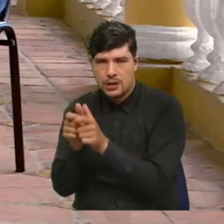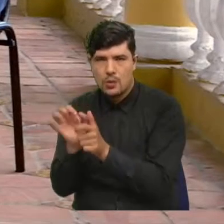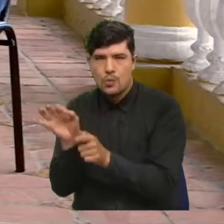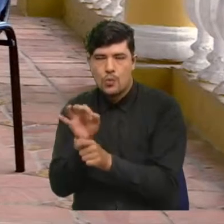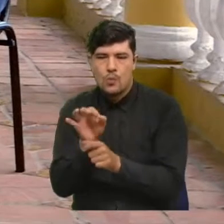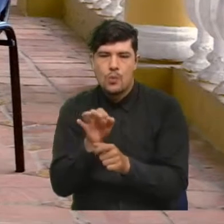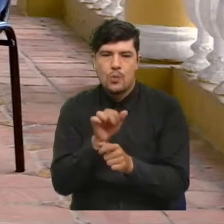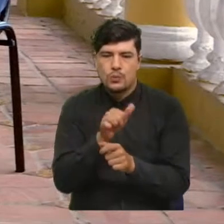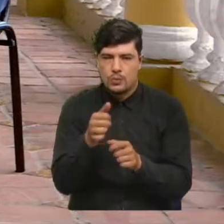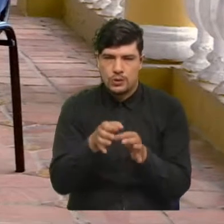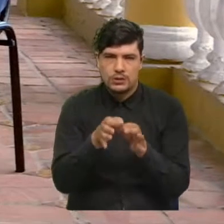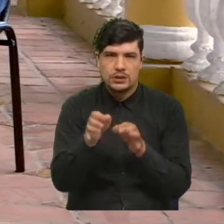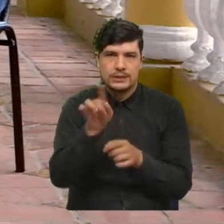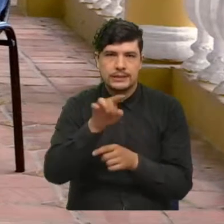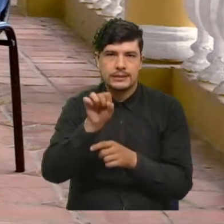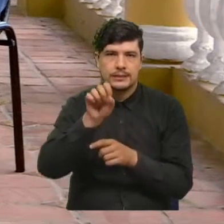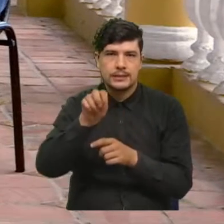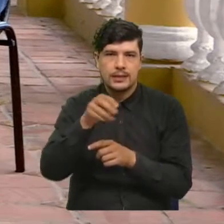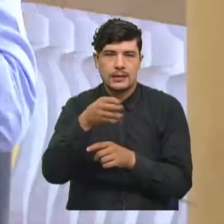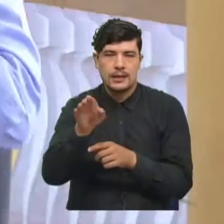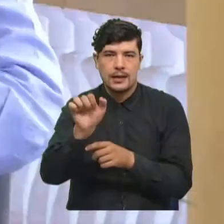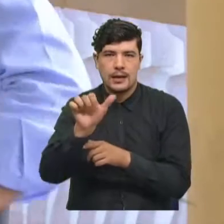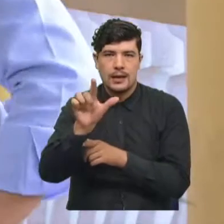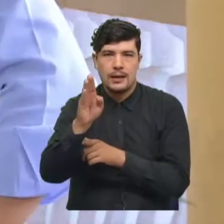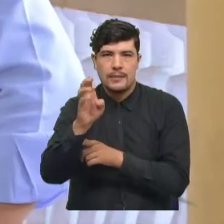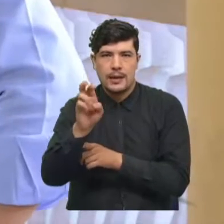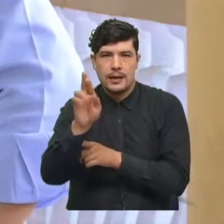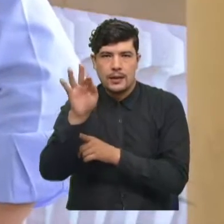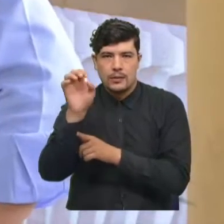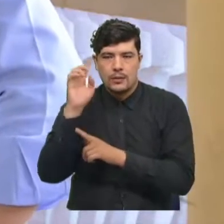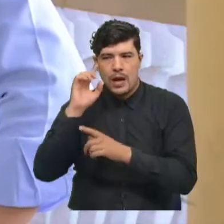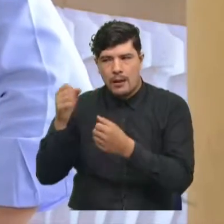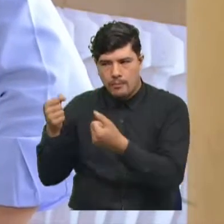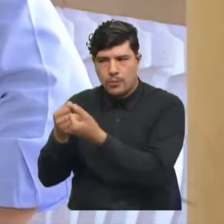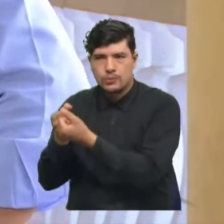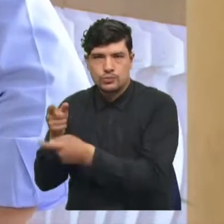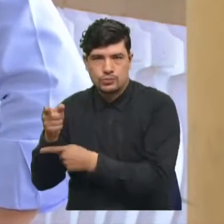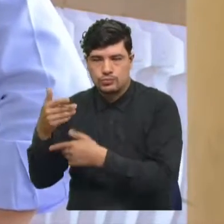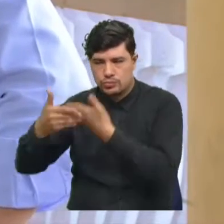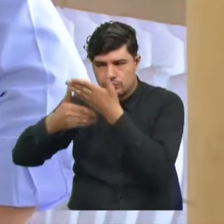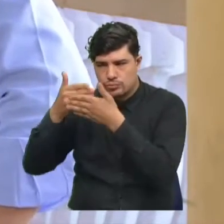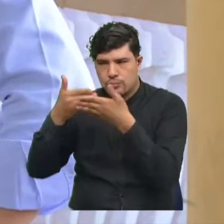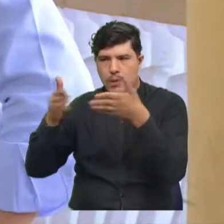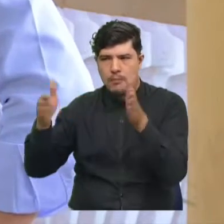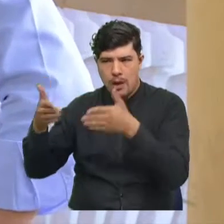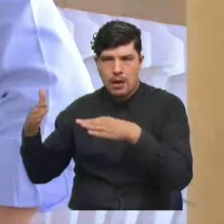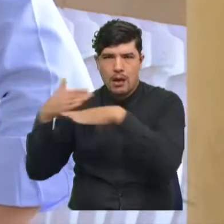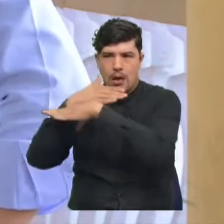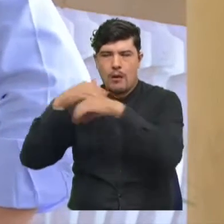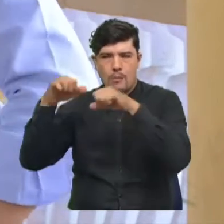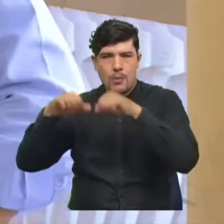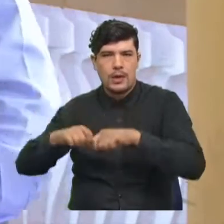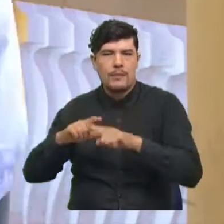poder lograr que hayan desbloqueo sí que poderles acompañar pero había un acompañamiento de las autoridades para que se pueda movilizar